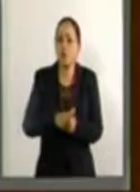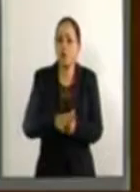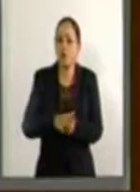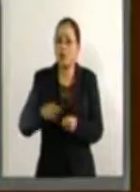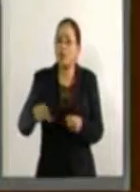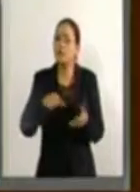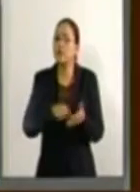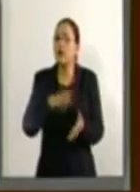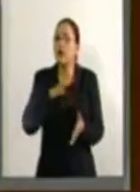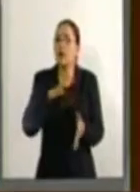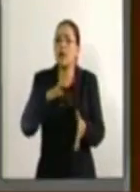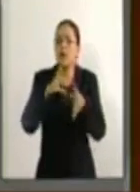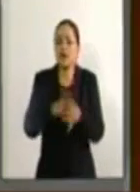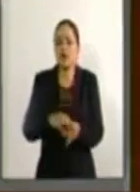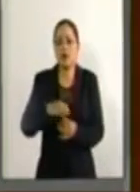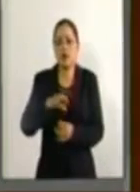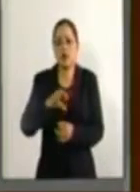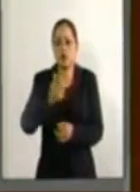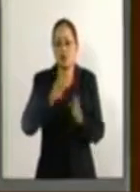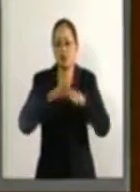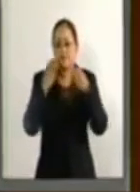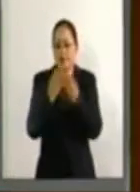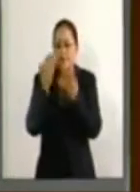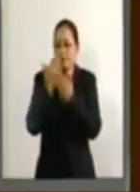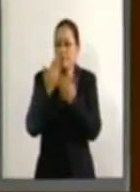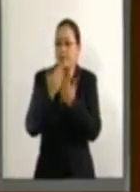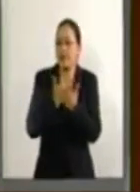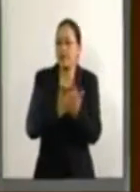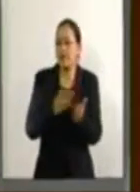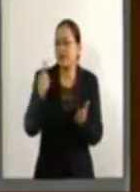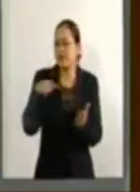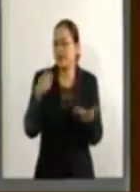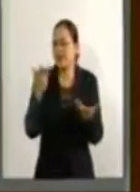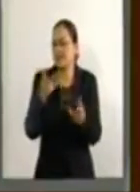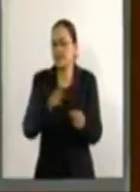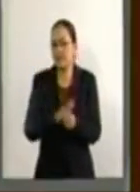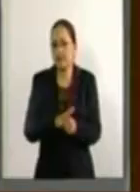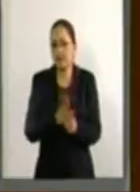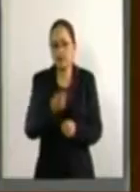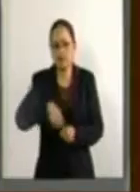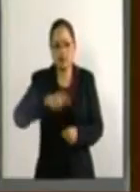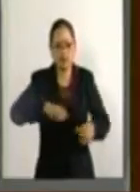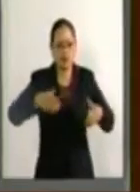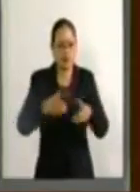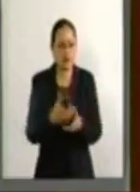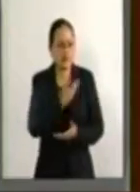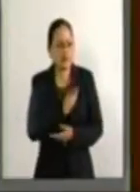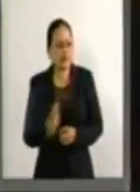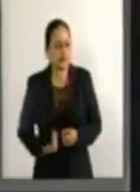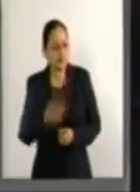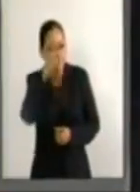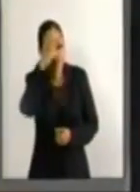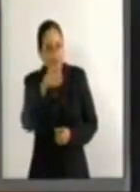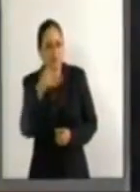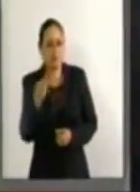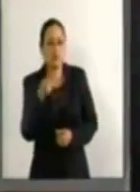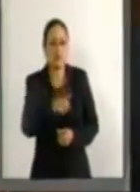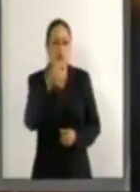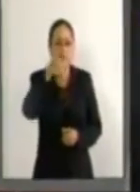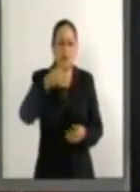incluyen la puesta en marcha de 11 medidas que se han instruido desde el Ejecutivo Federal para proteger a